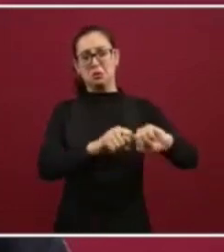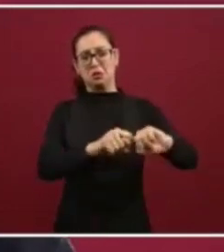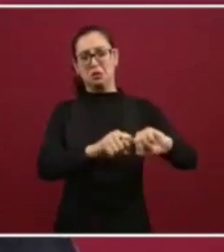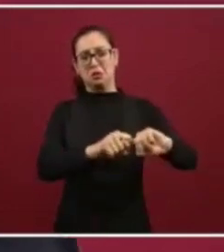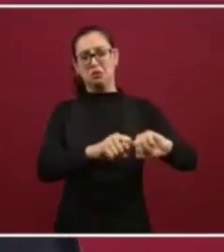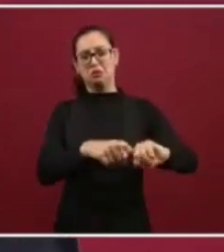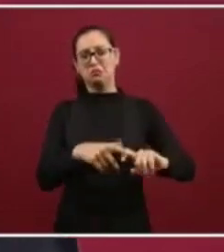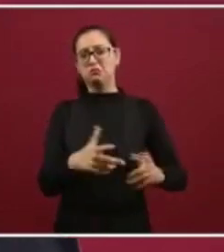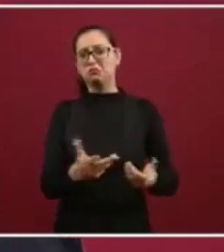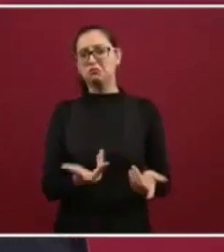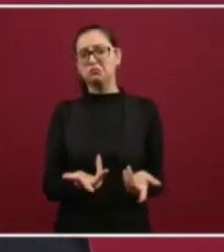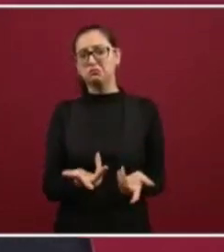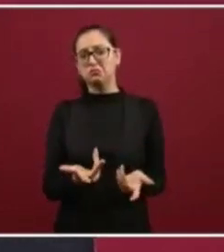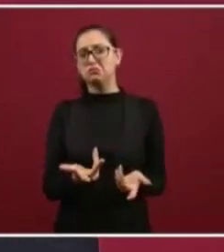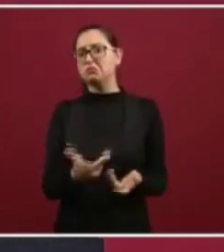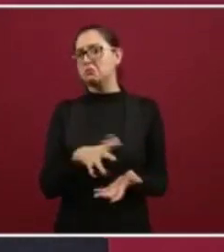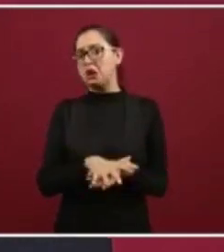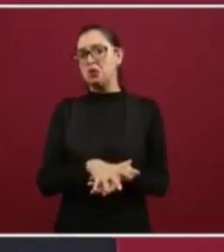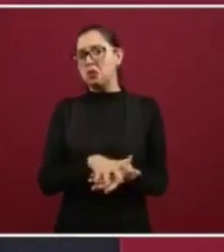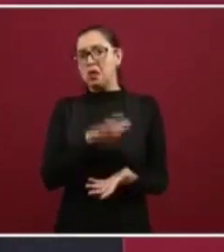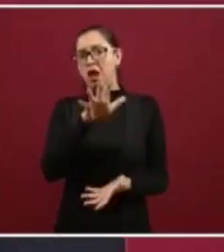la mayoría de las plantas,